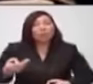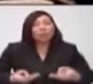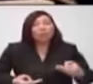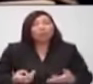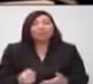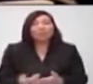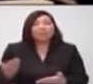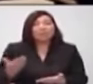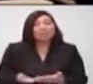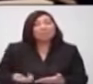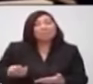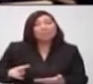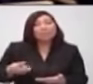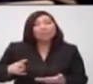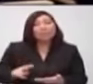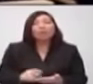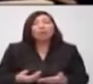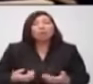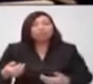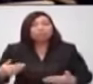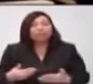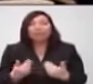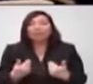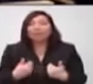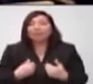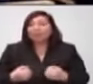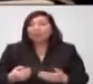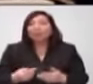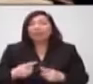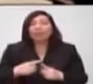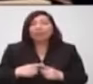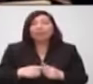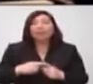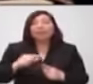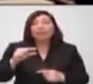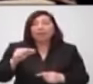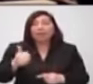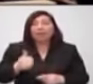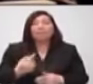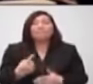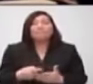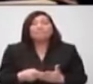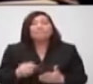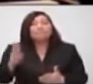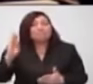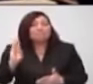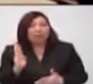se han venido implementando los corredores. Tenemos el corredor TGA, el corredor TGA parte de